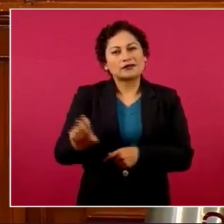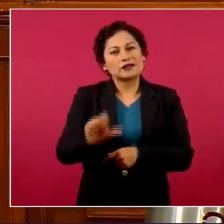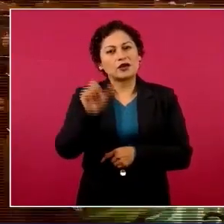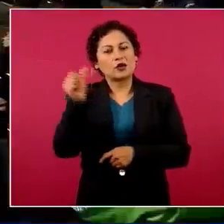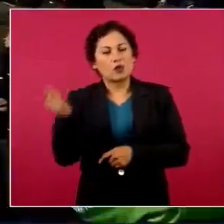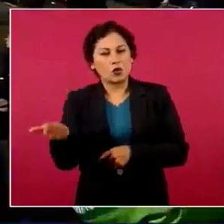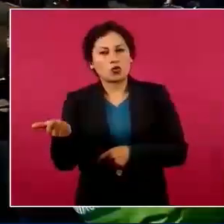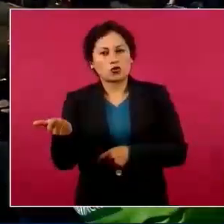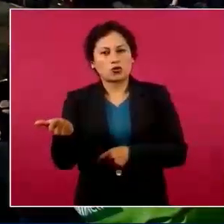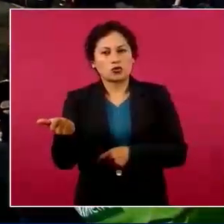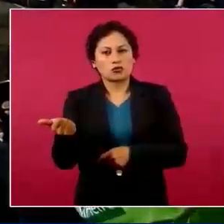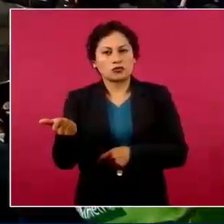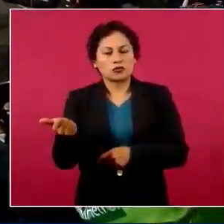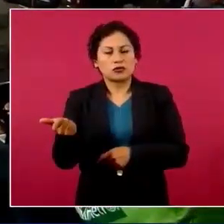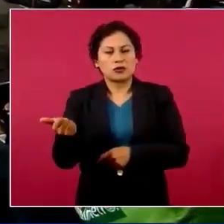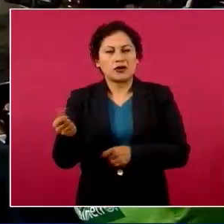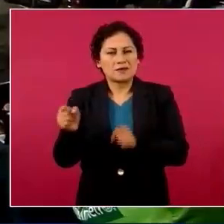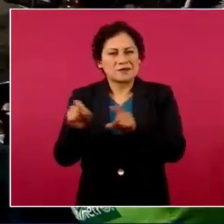como Regeneración.